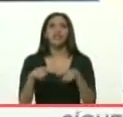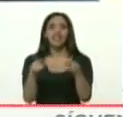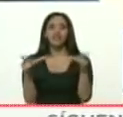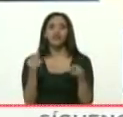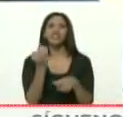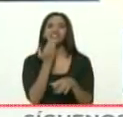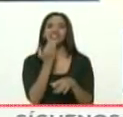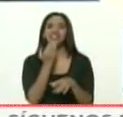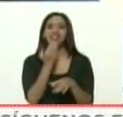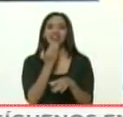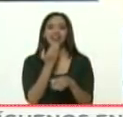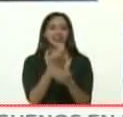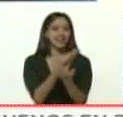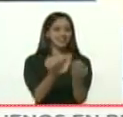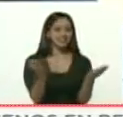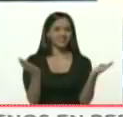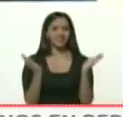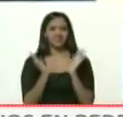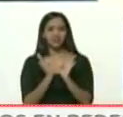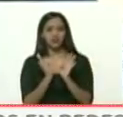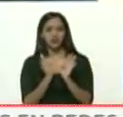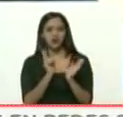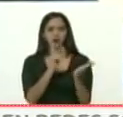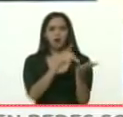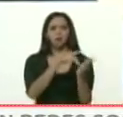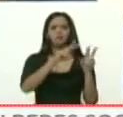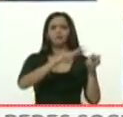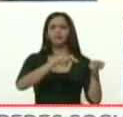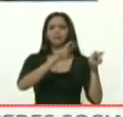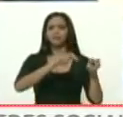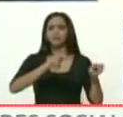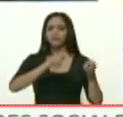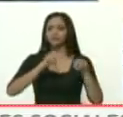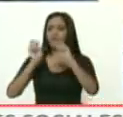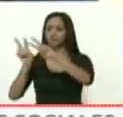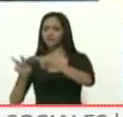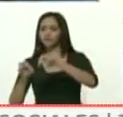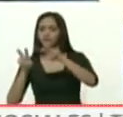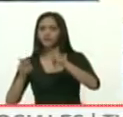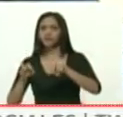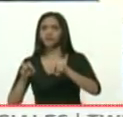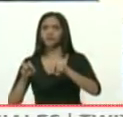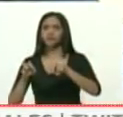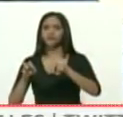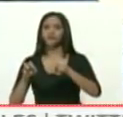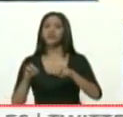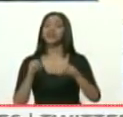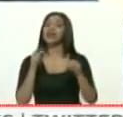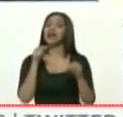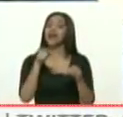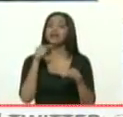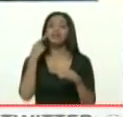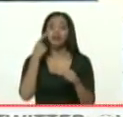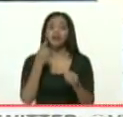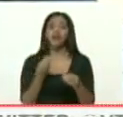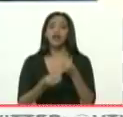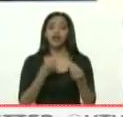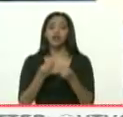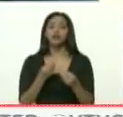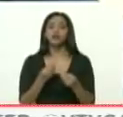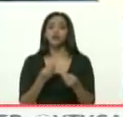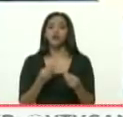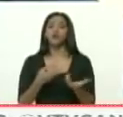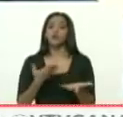aledañas. Sobre todo si se ha cometido ese día algún delito. Y efectivamente se percataron los funcionarios que ese